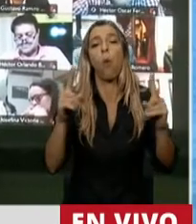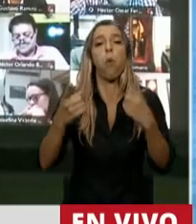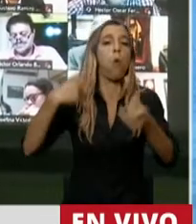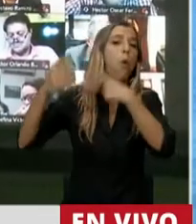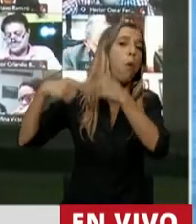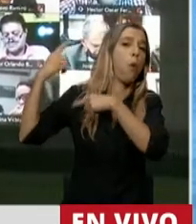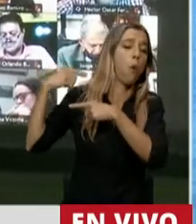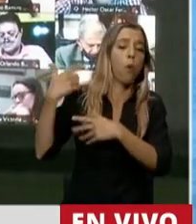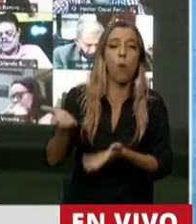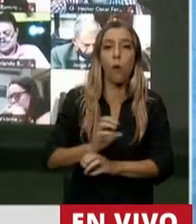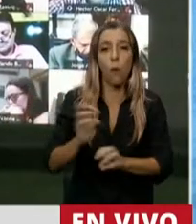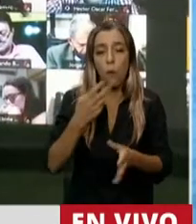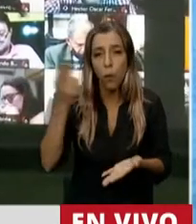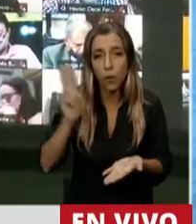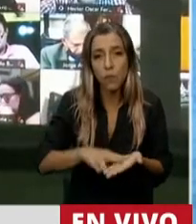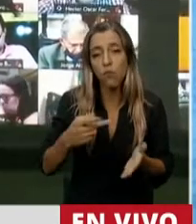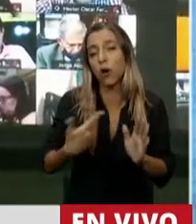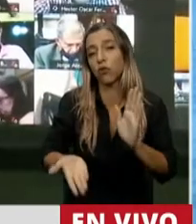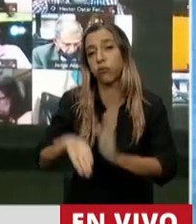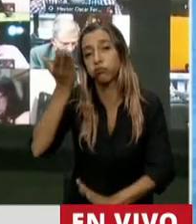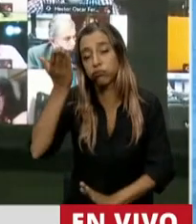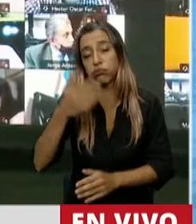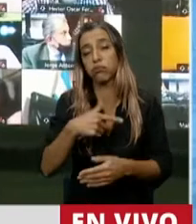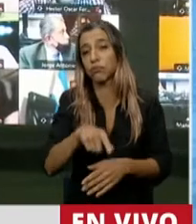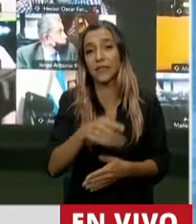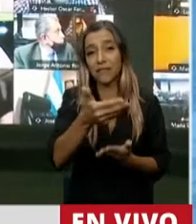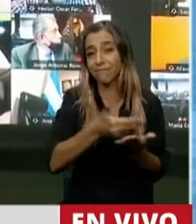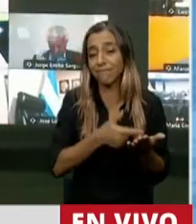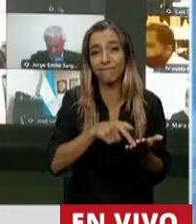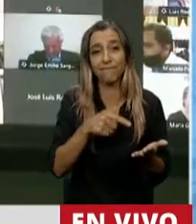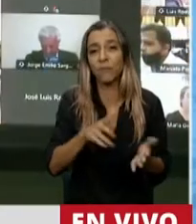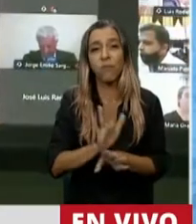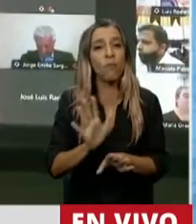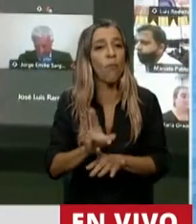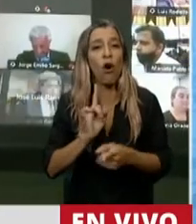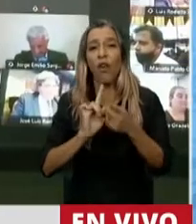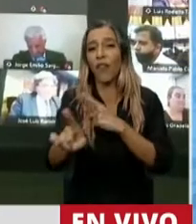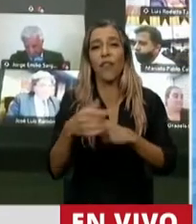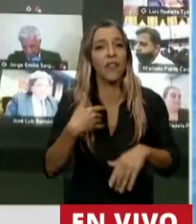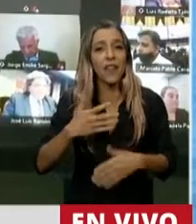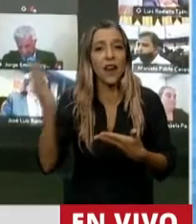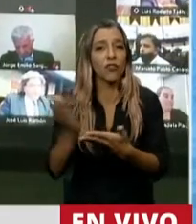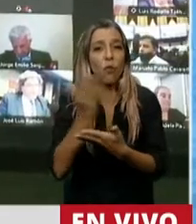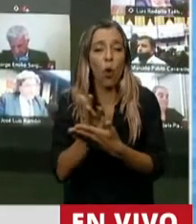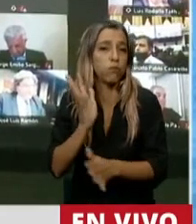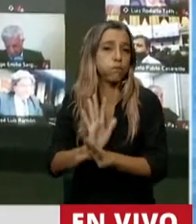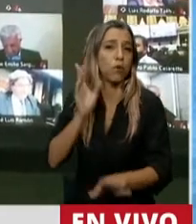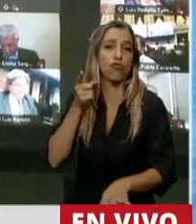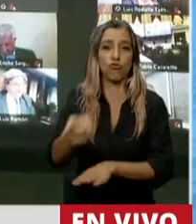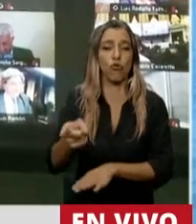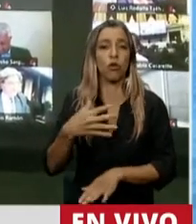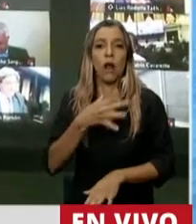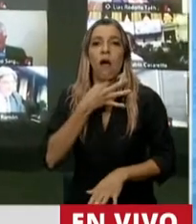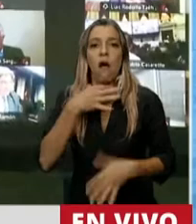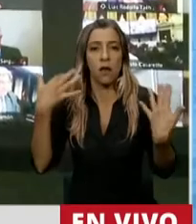una de las presiones fiscales más altas del mundo, con una matriz que apunta y asfixia directamente a la producción y al